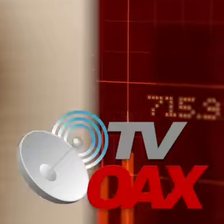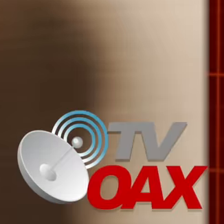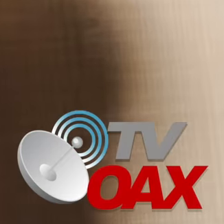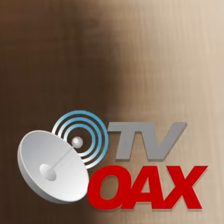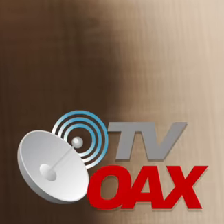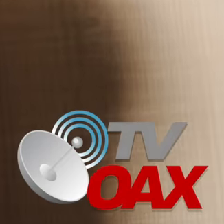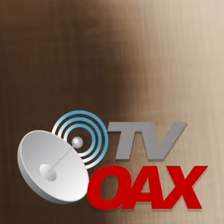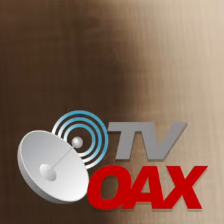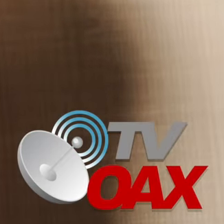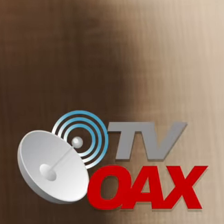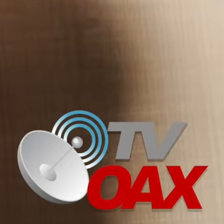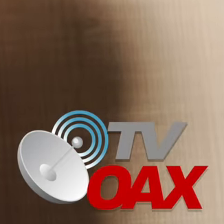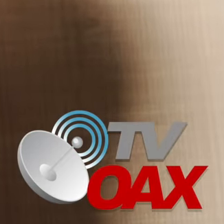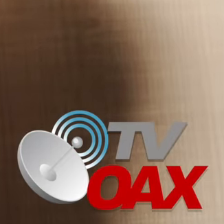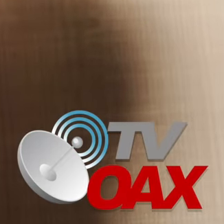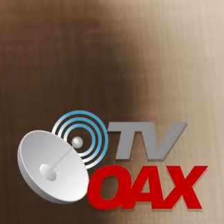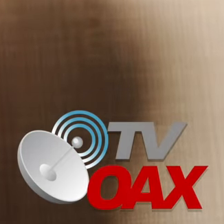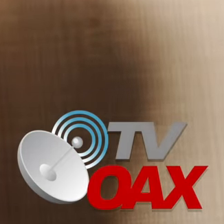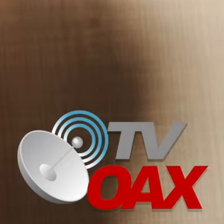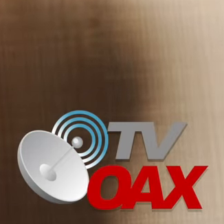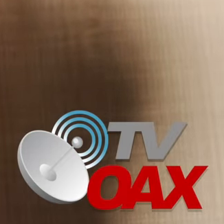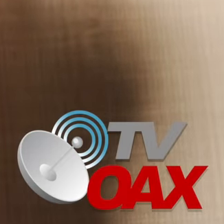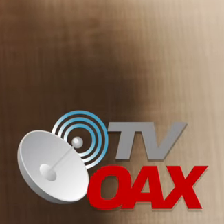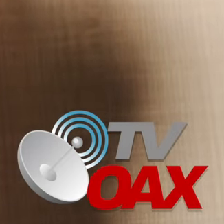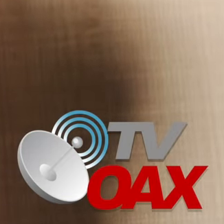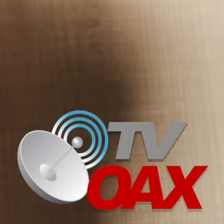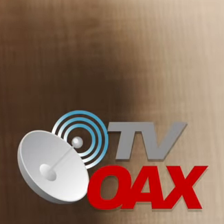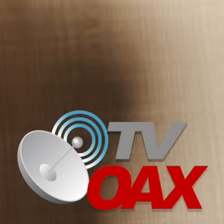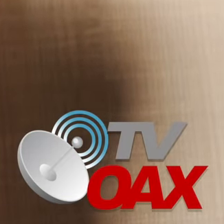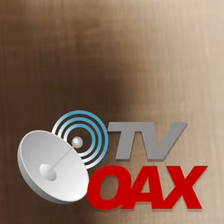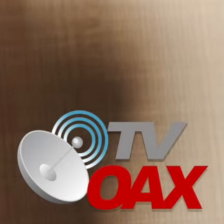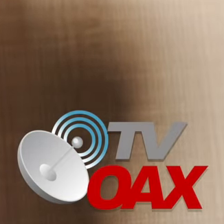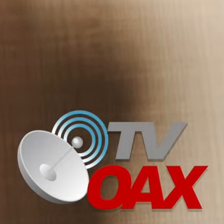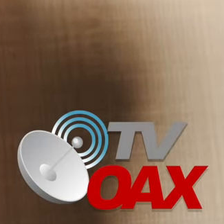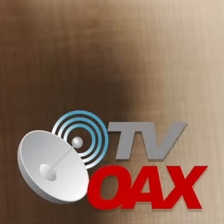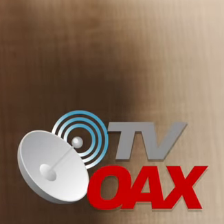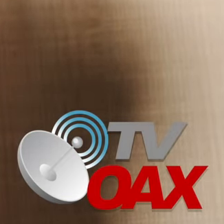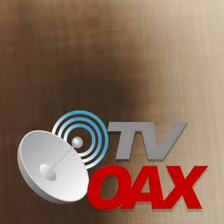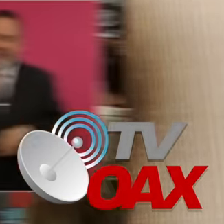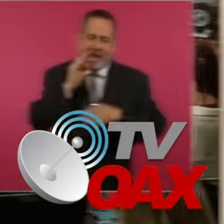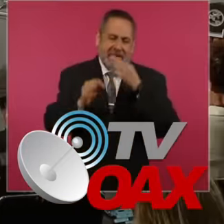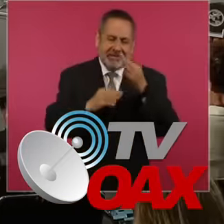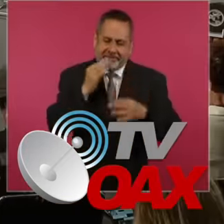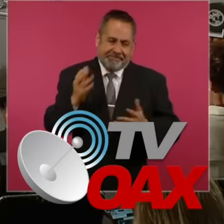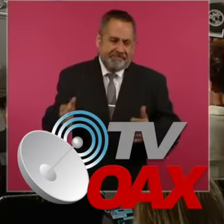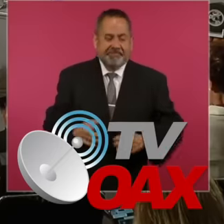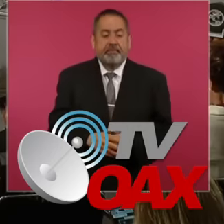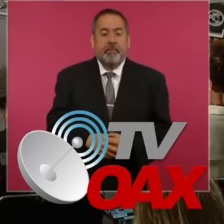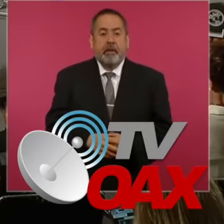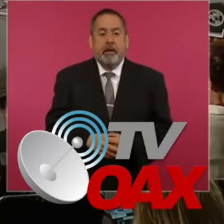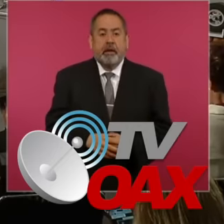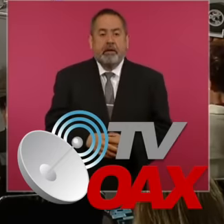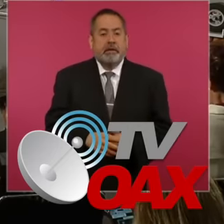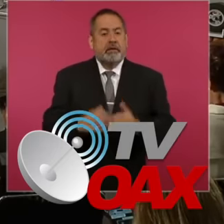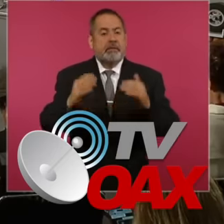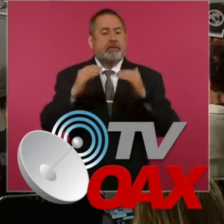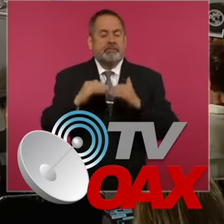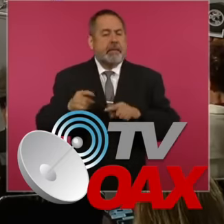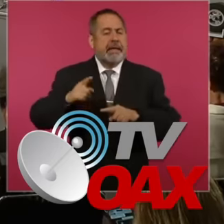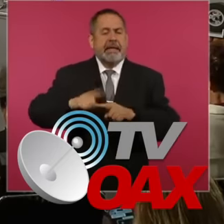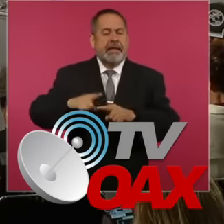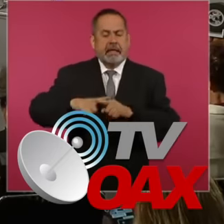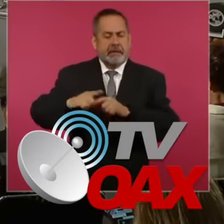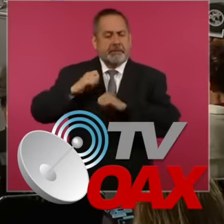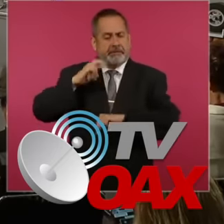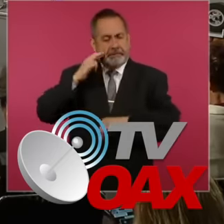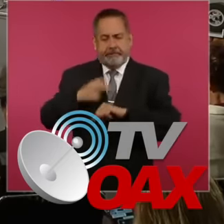el pueblo de México. Por esta razón, la televisora TV Azteca y Televisa atacan